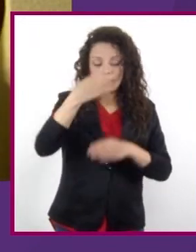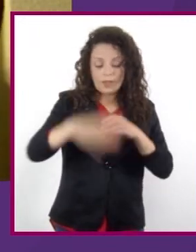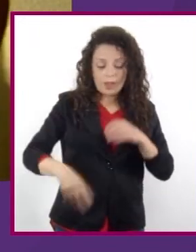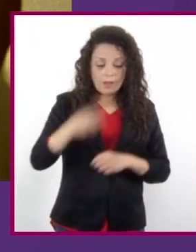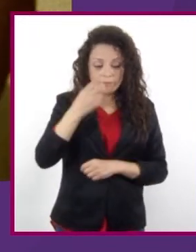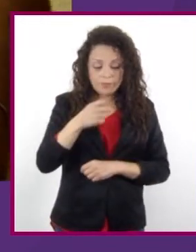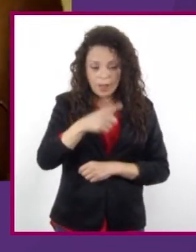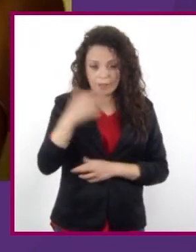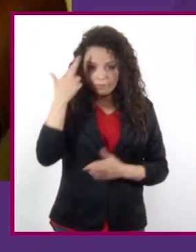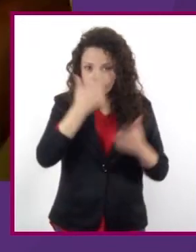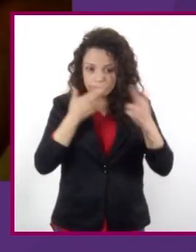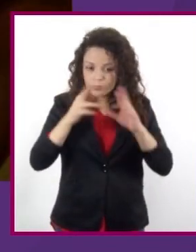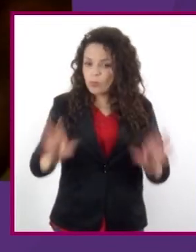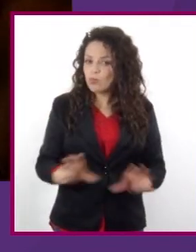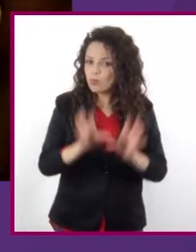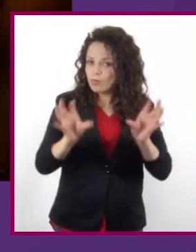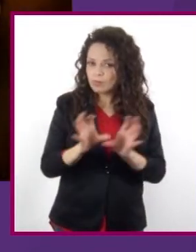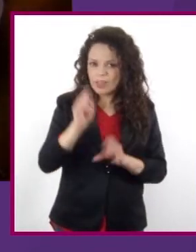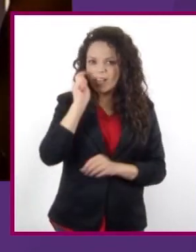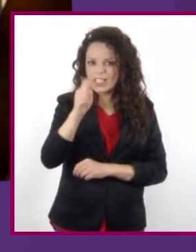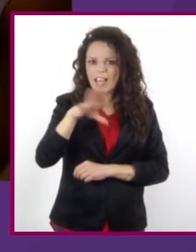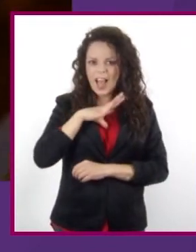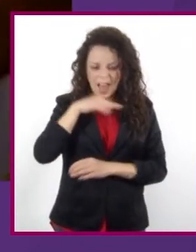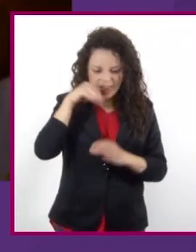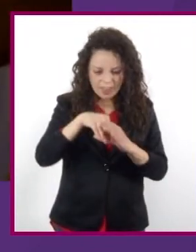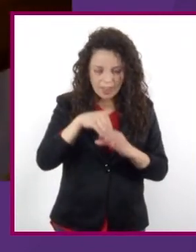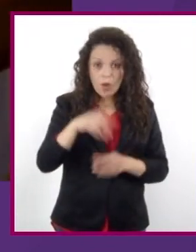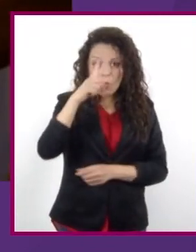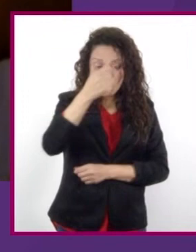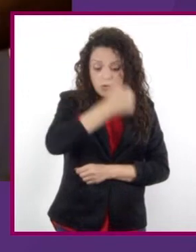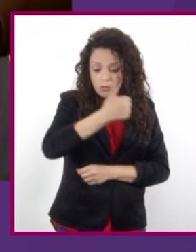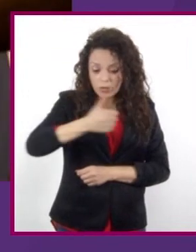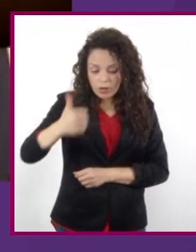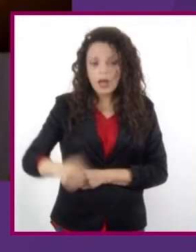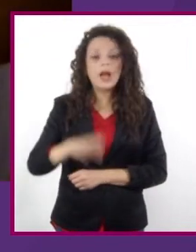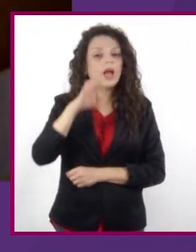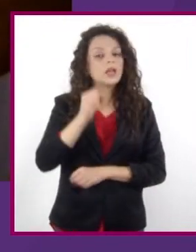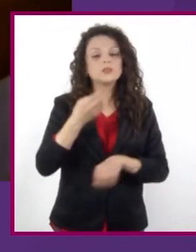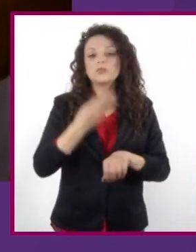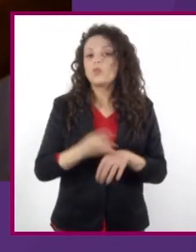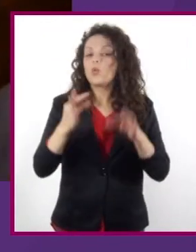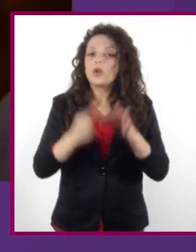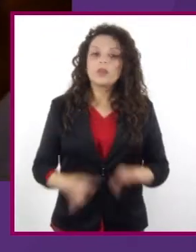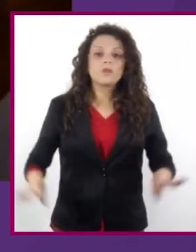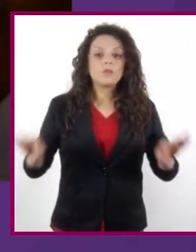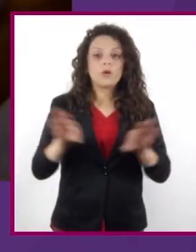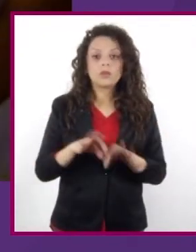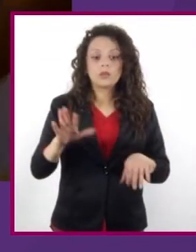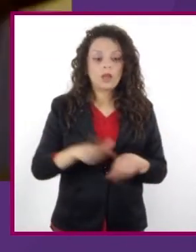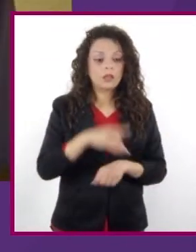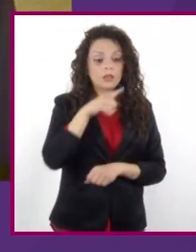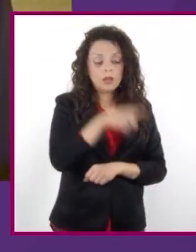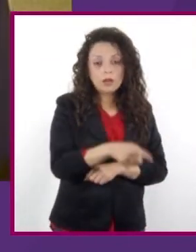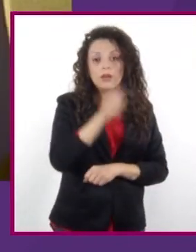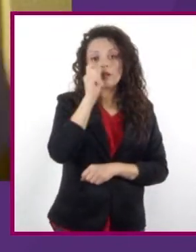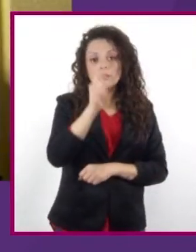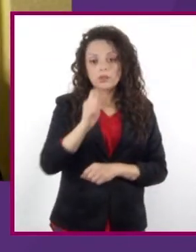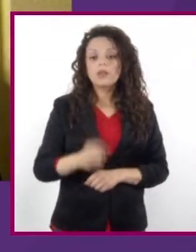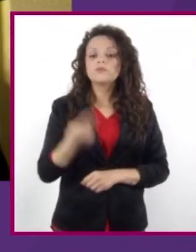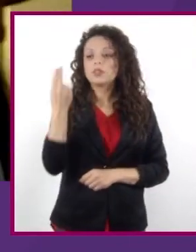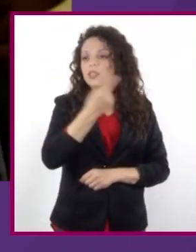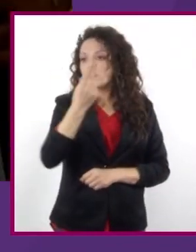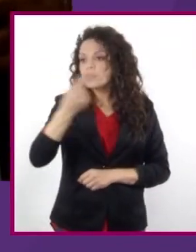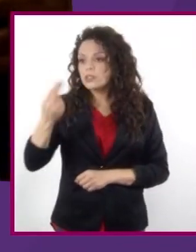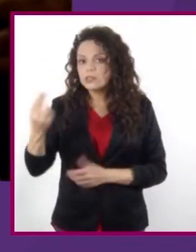computadora, puedo decirles que cada componente es de suma importancia y cada uno de ellos se ha ido adaptando a las